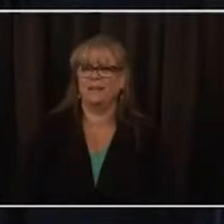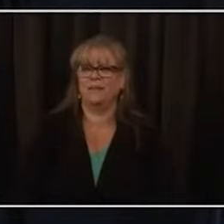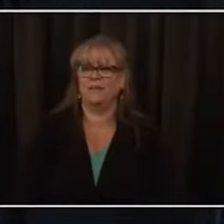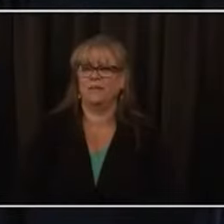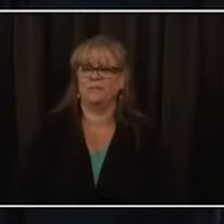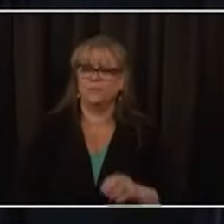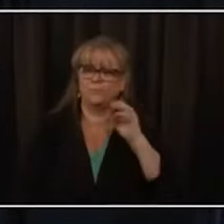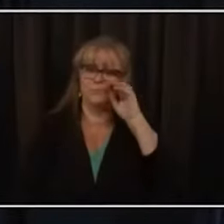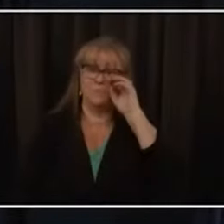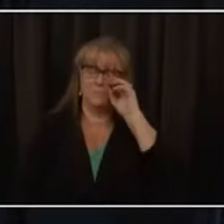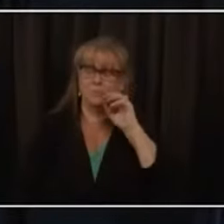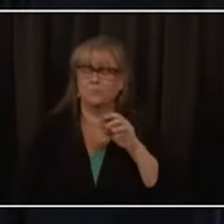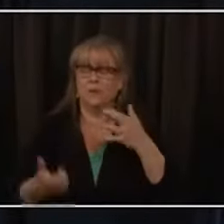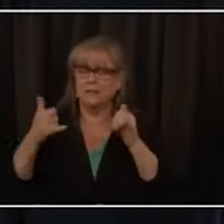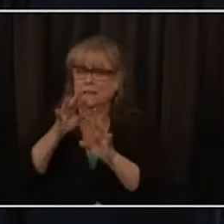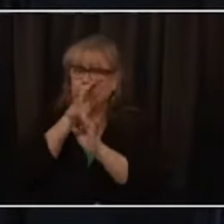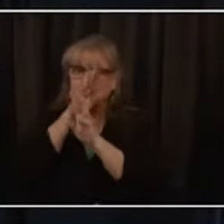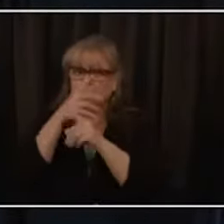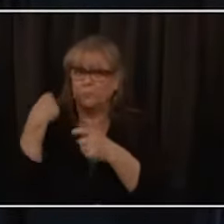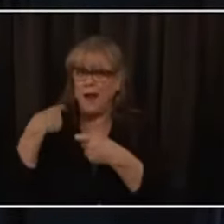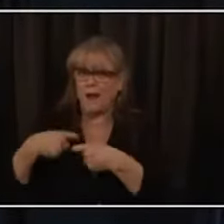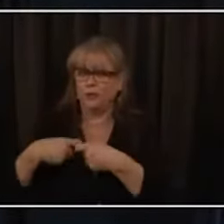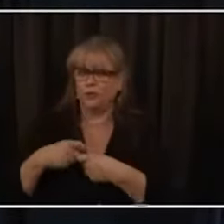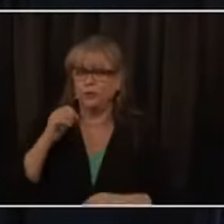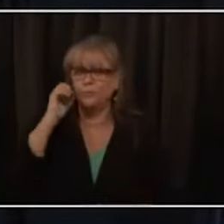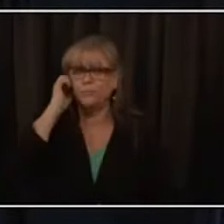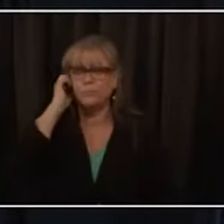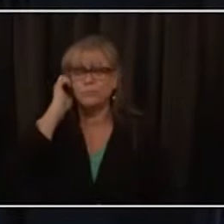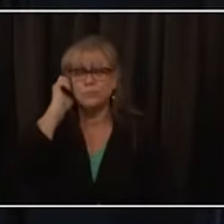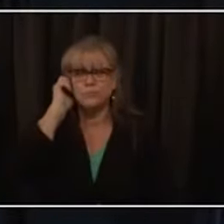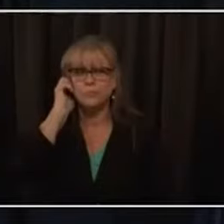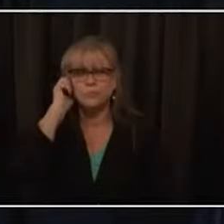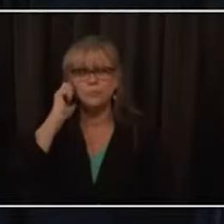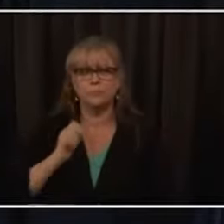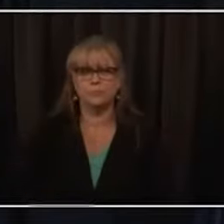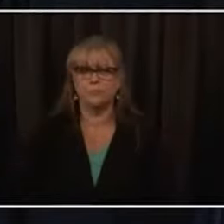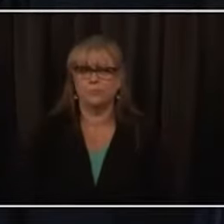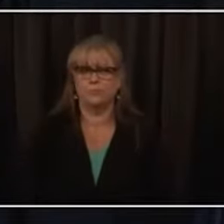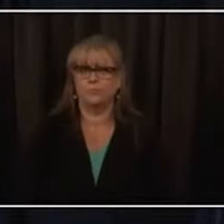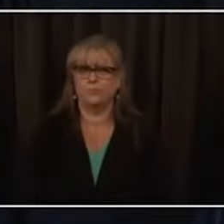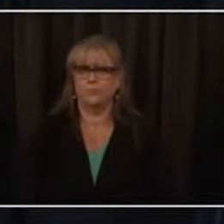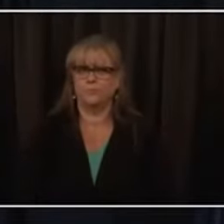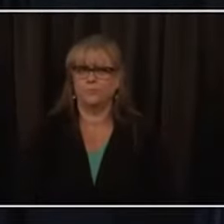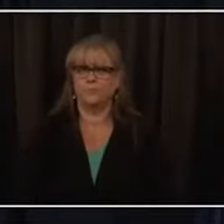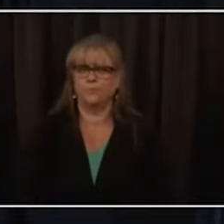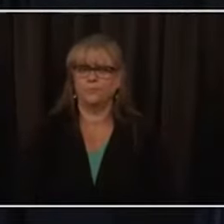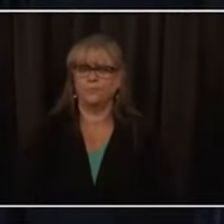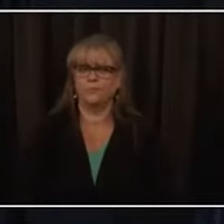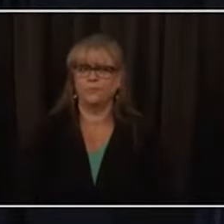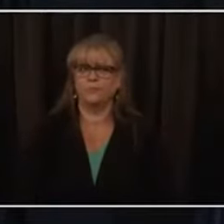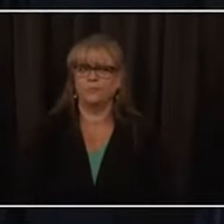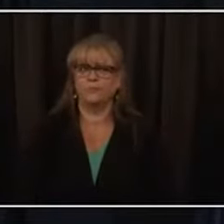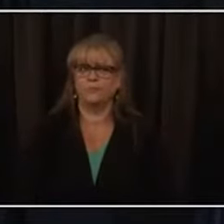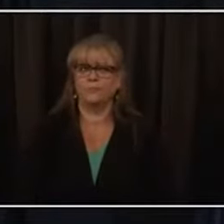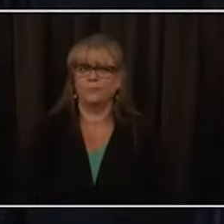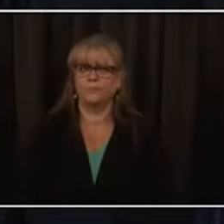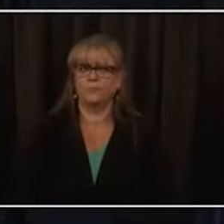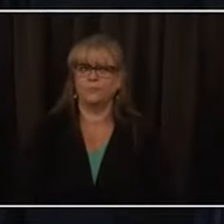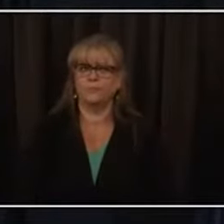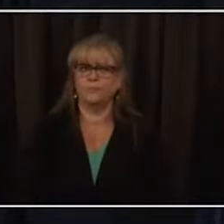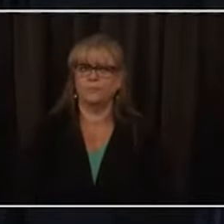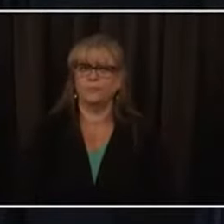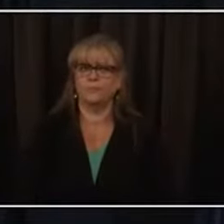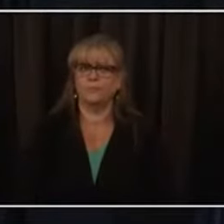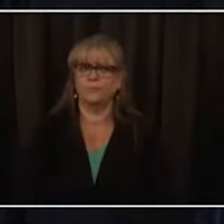establecidas en la comunidad para organizar clínicas. También tenemos clínicas móviles, son unos autobuses que llevamos a